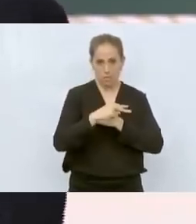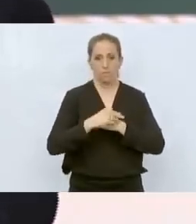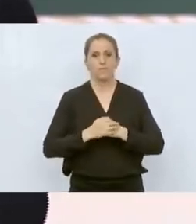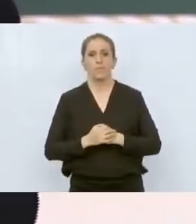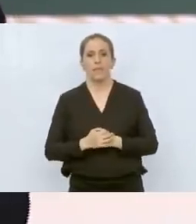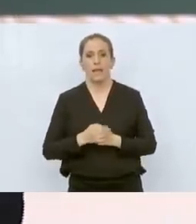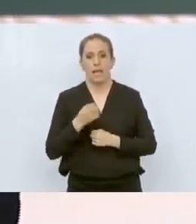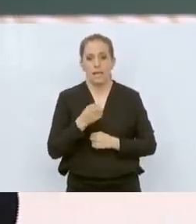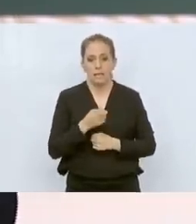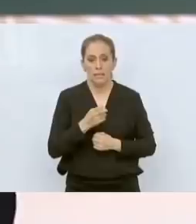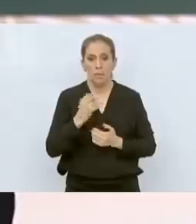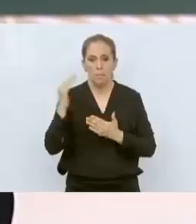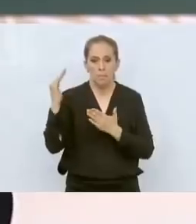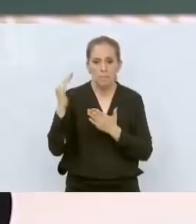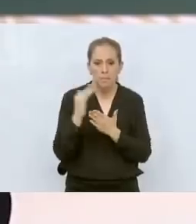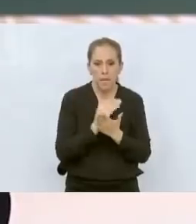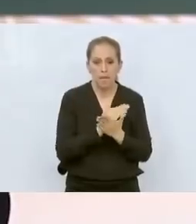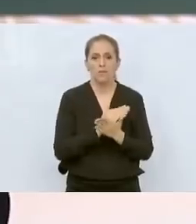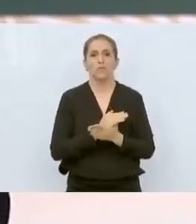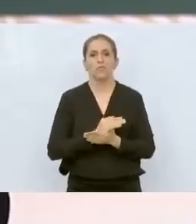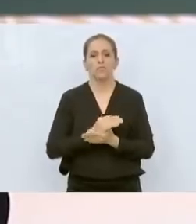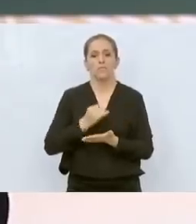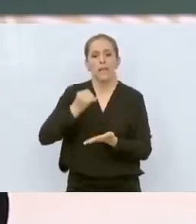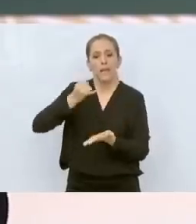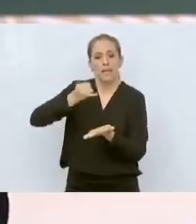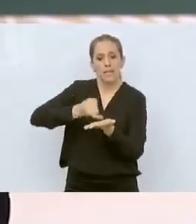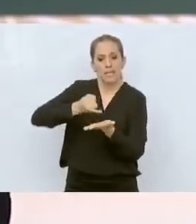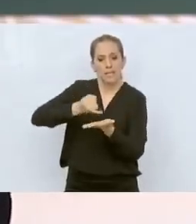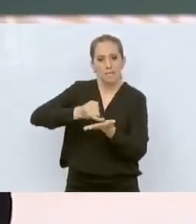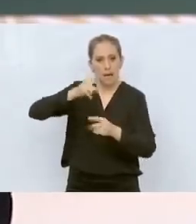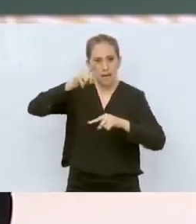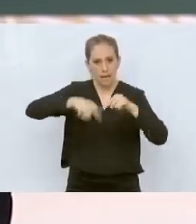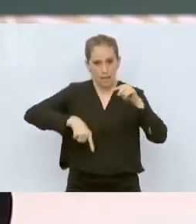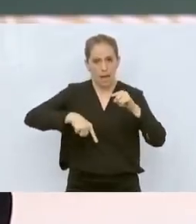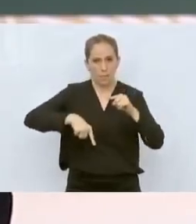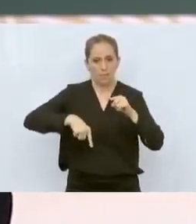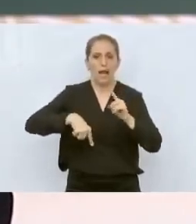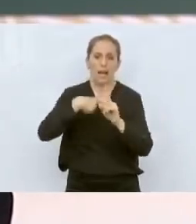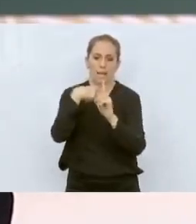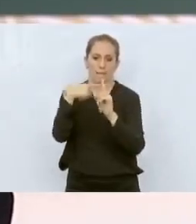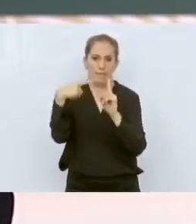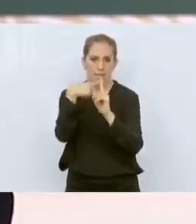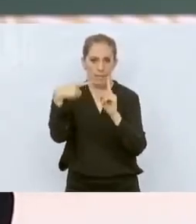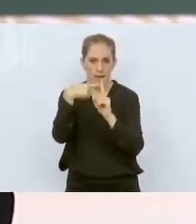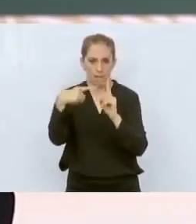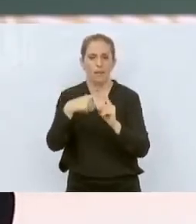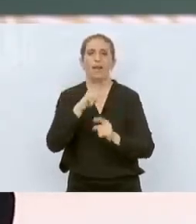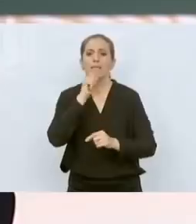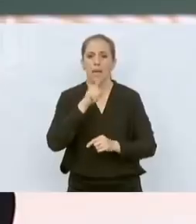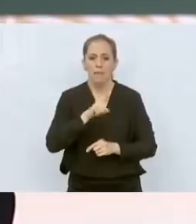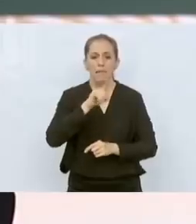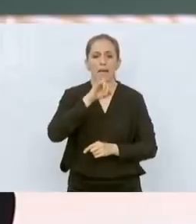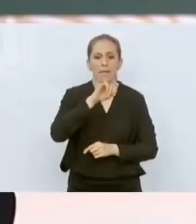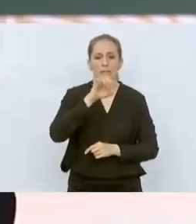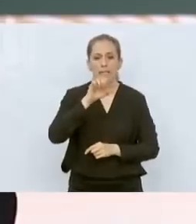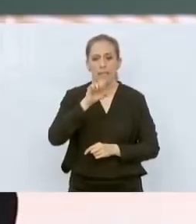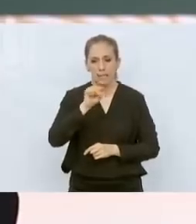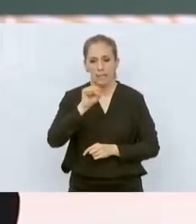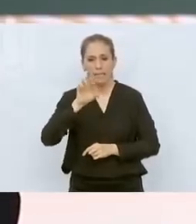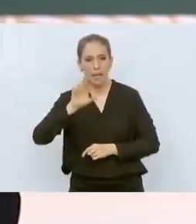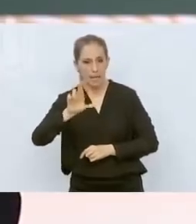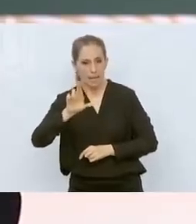desde que llegamos al gobierno, el IVA a la mitad, se redujo el impuesto sobre la renta a la mitad.